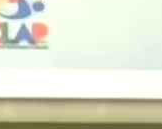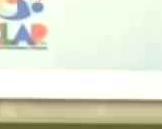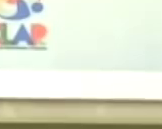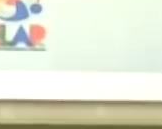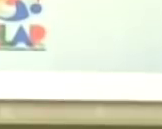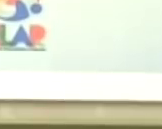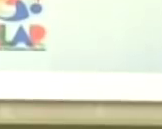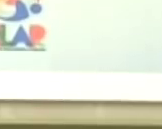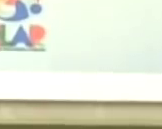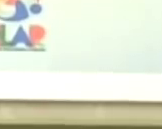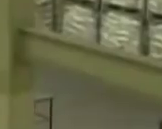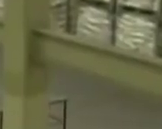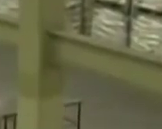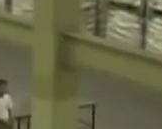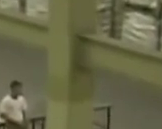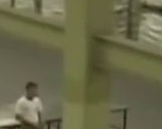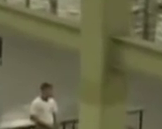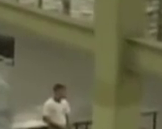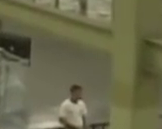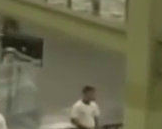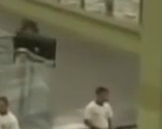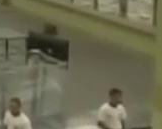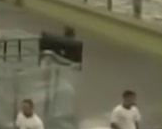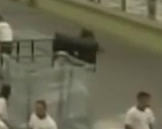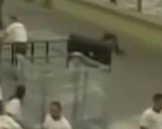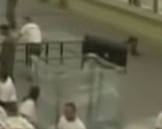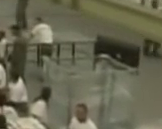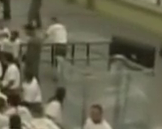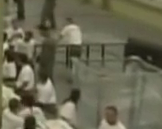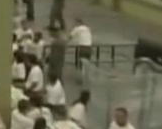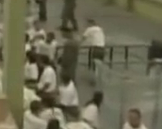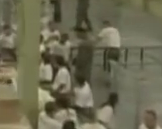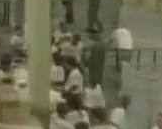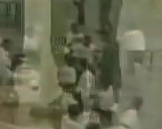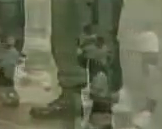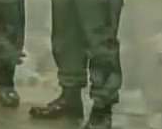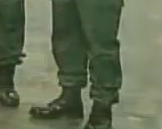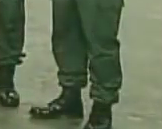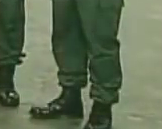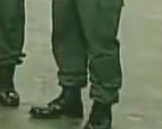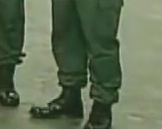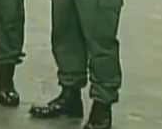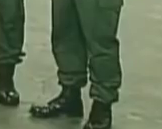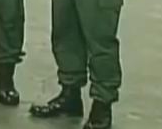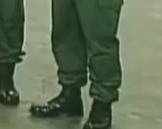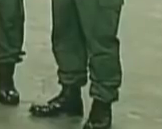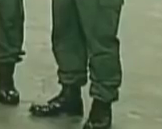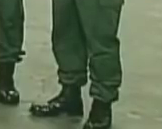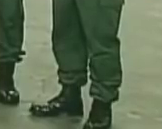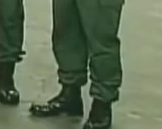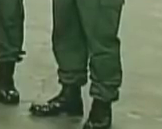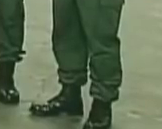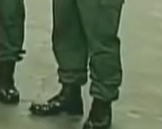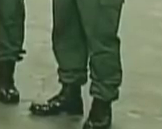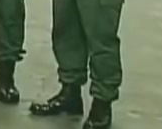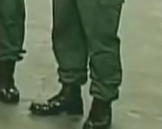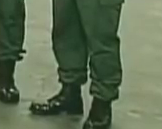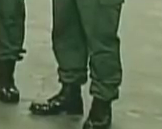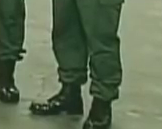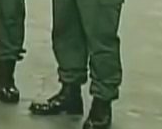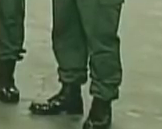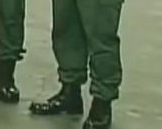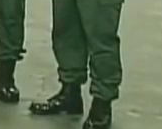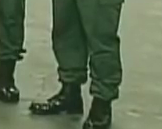Buenas tardes, Venezuela. Miércoles Santo, miércoles del Nazareno. Un saludo a todo el